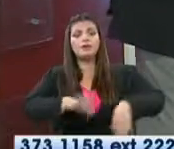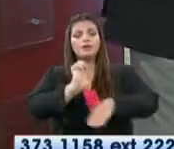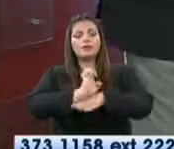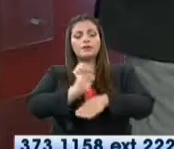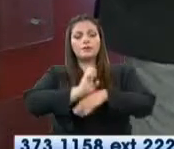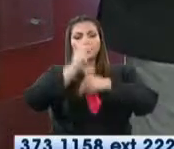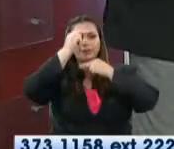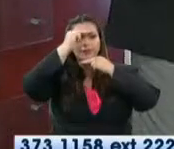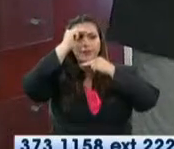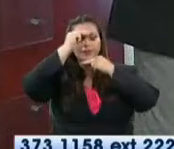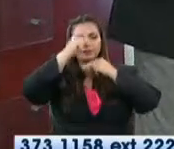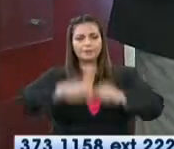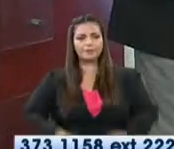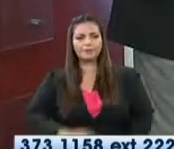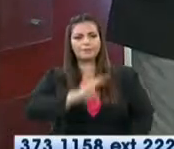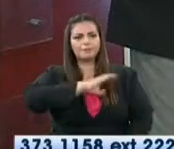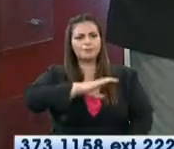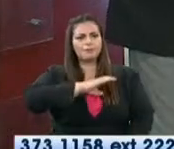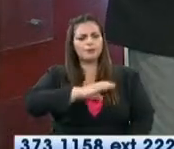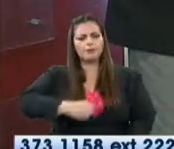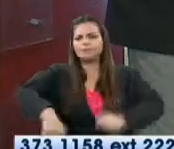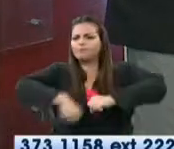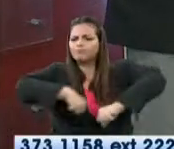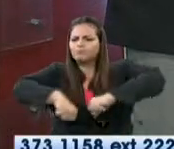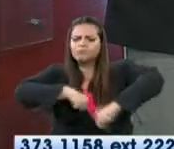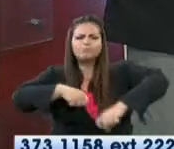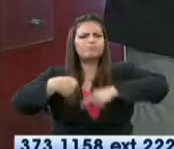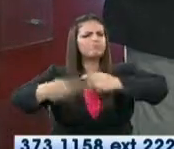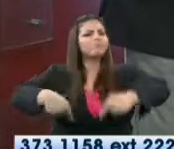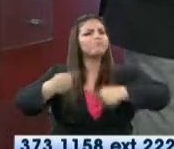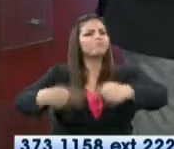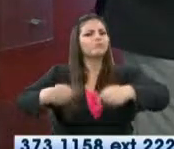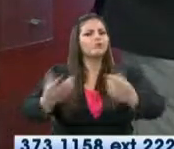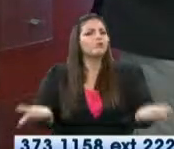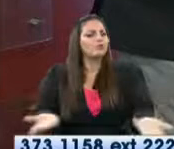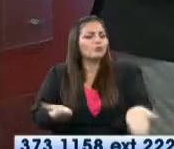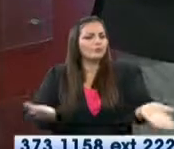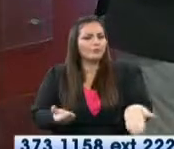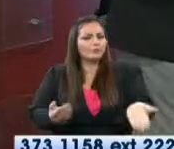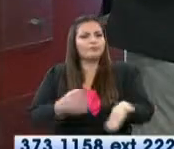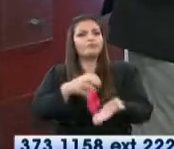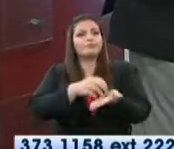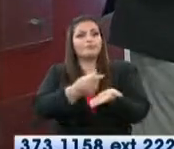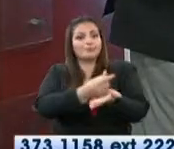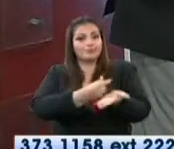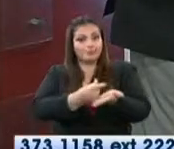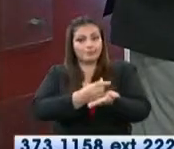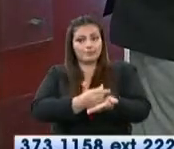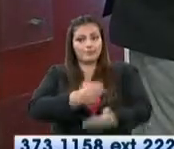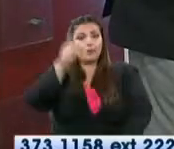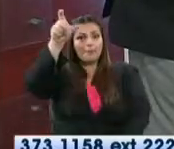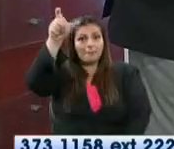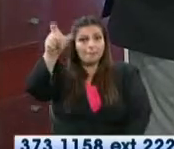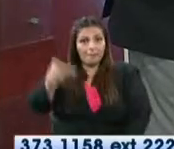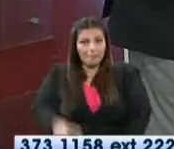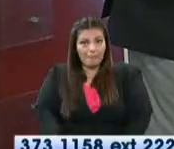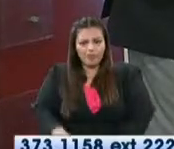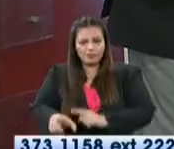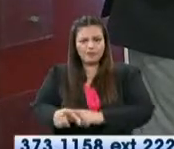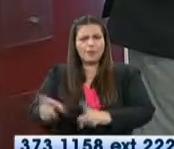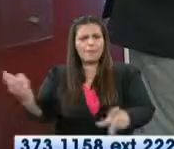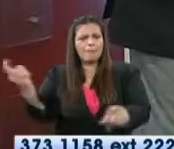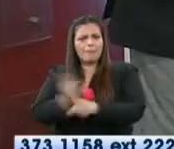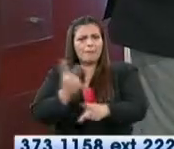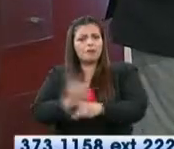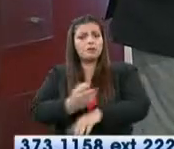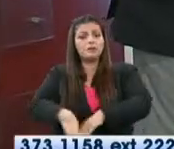Los constantes operativos por parte de la policía dan resultados en la provincia del Guayas. Se capturó a uno de los más buscados de la provincia de